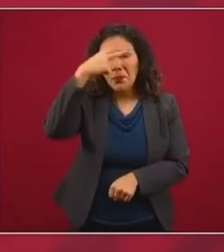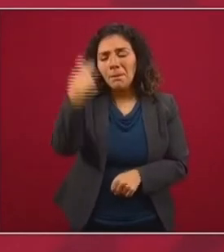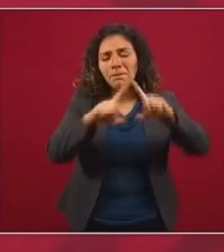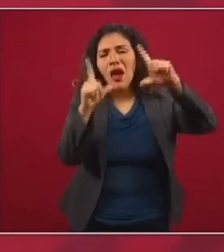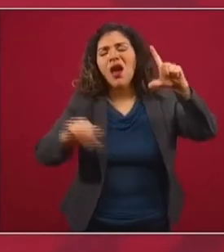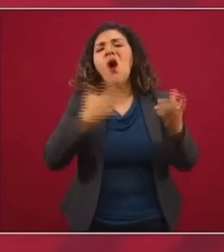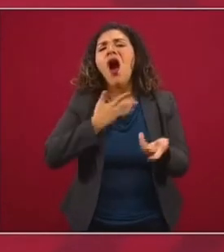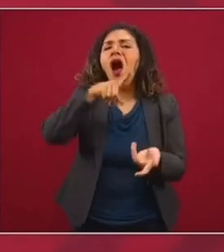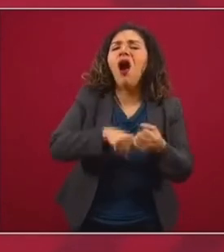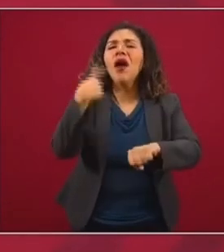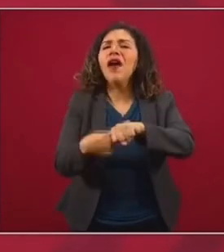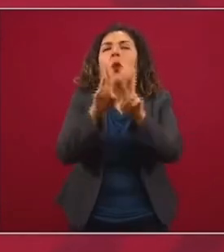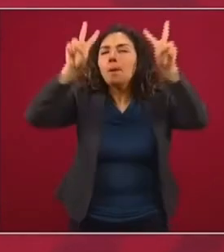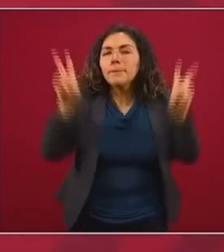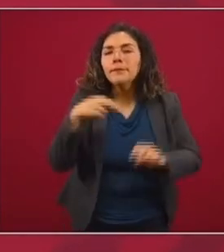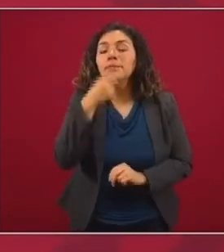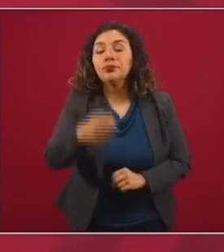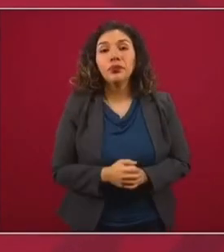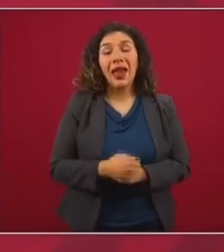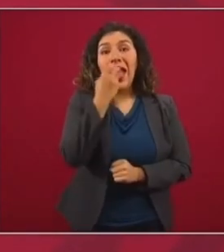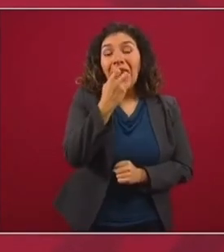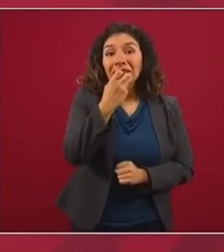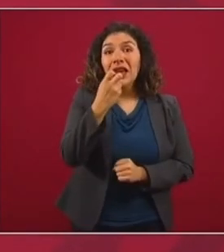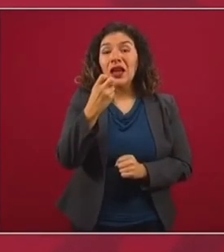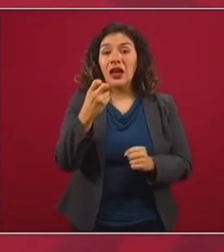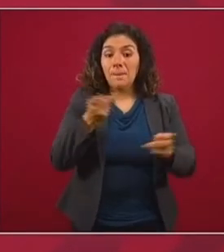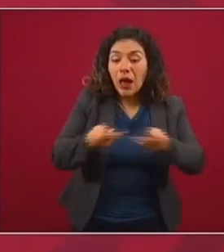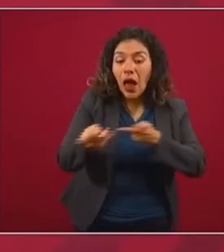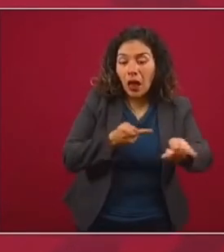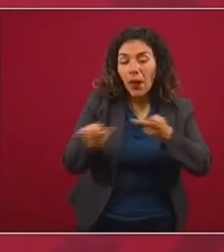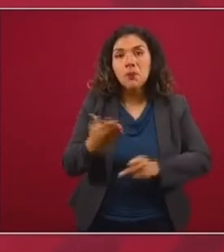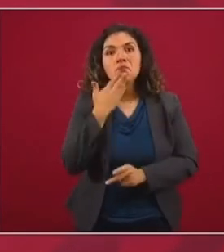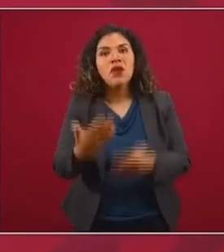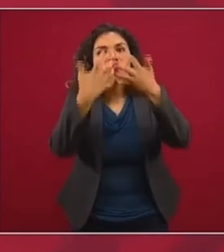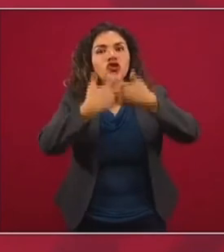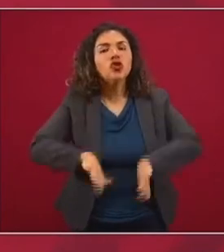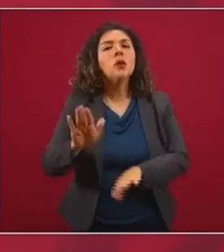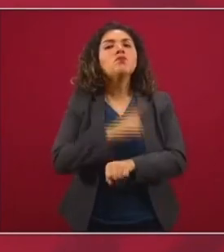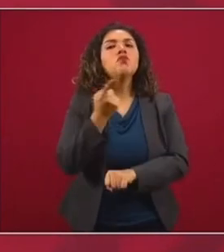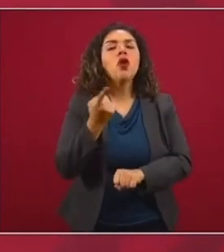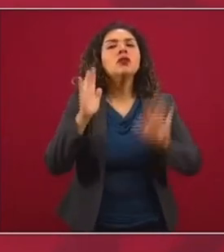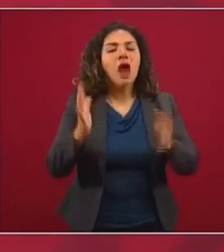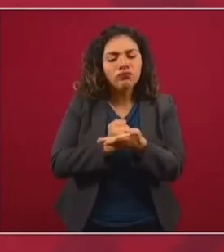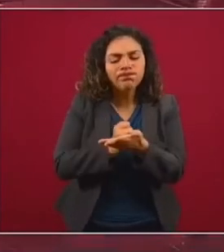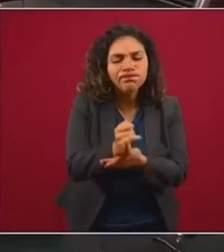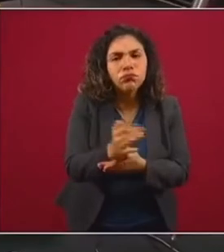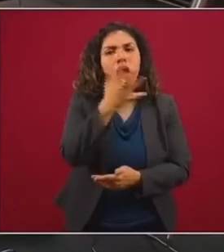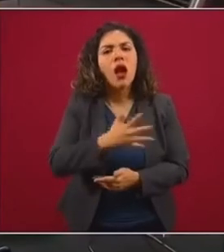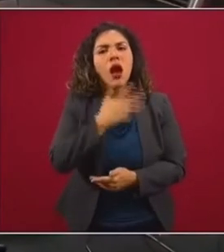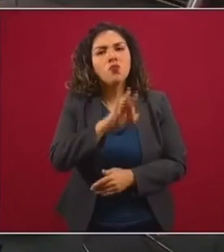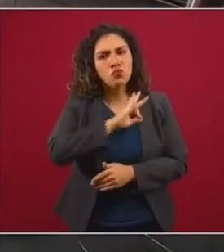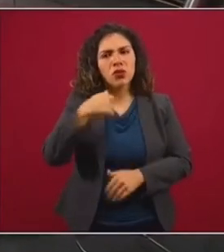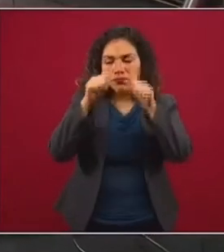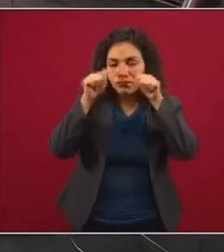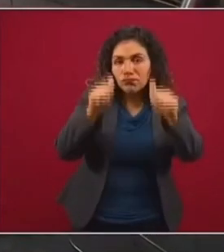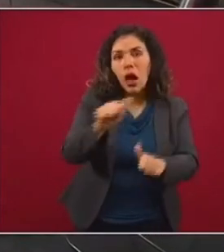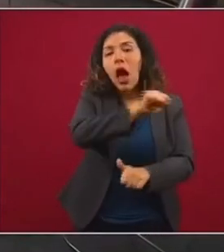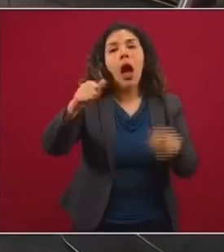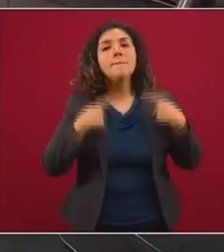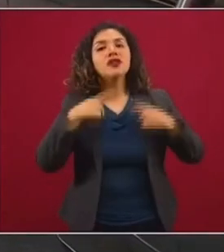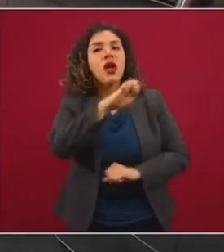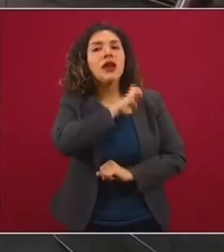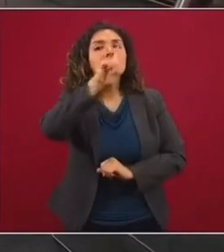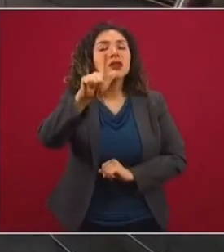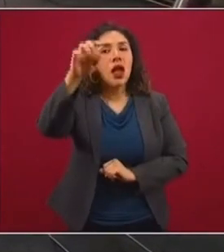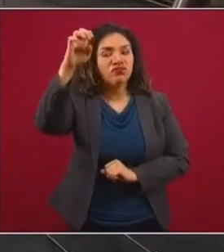en México de enfermedades crónicas. Es decir, que toda esta estrategia ha funcionado porque se decidió hacerle caso a los